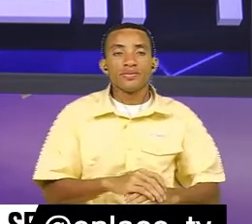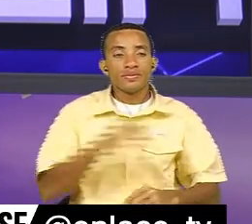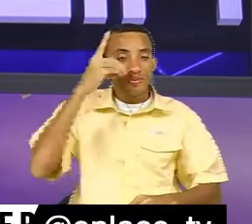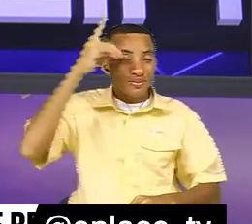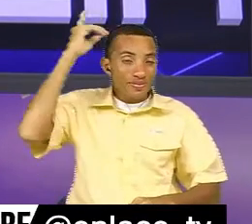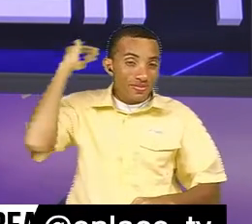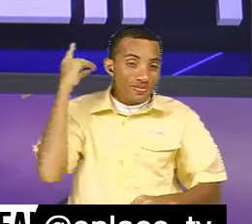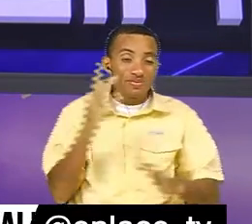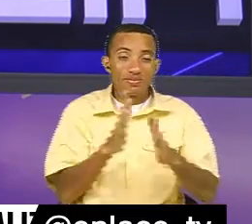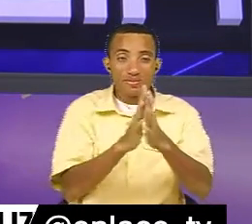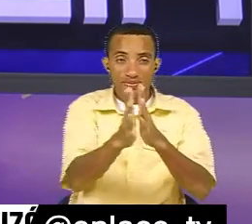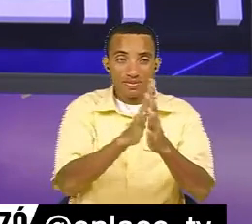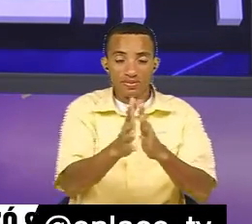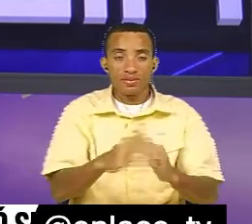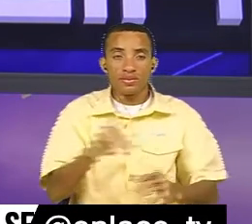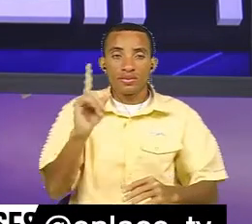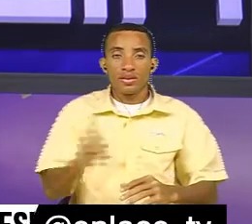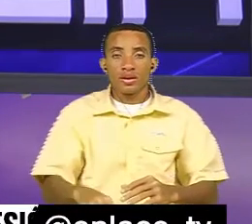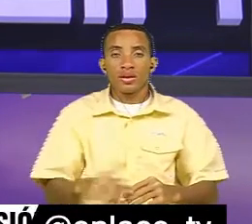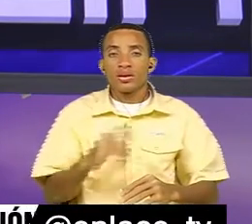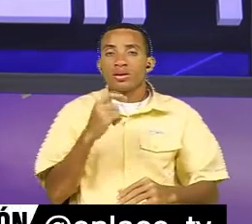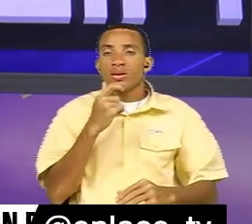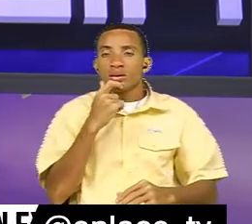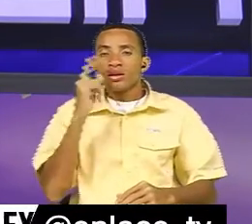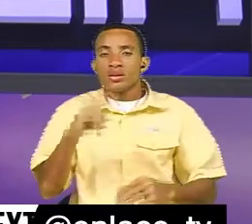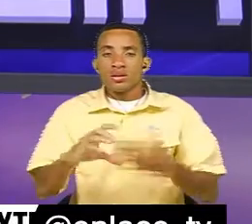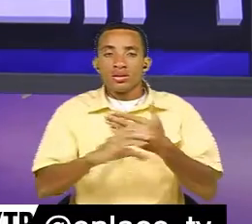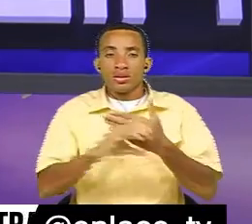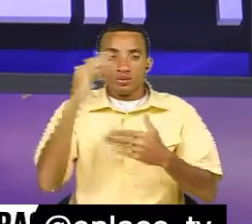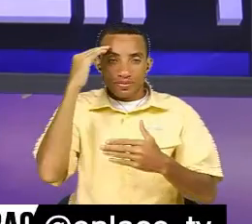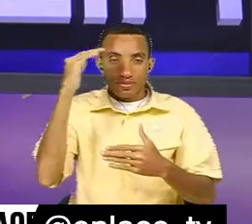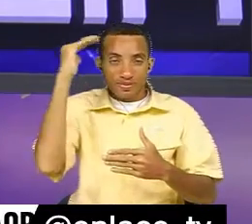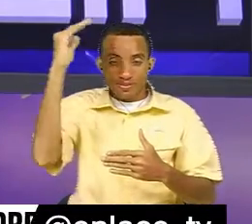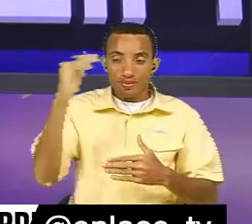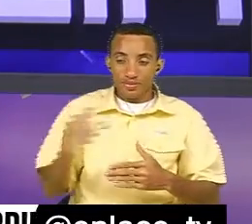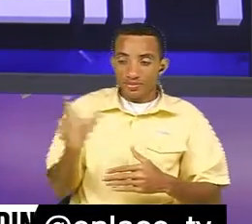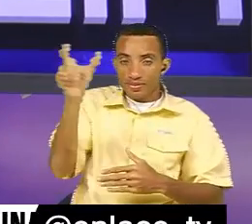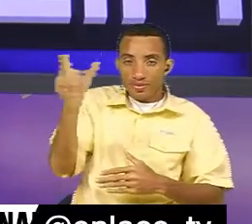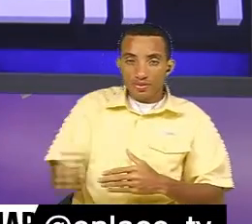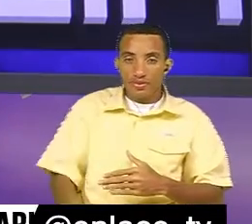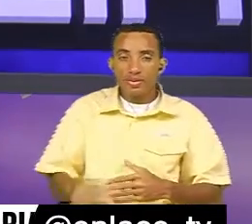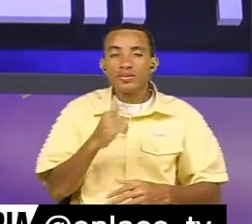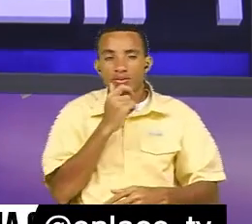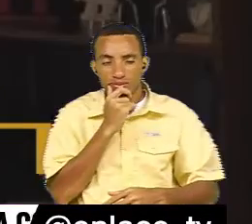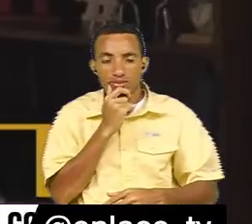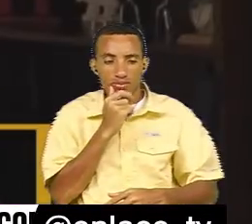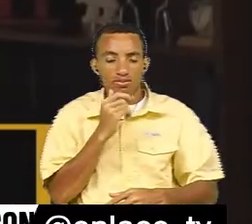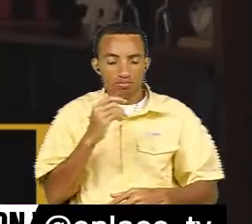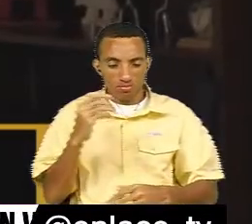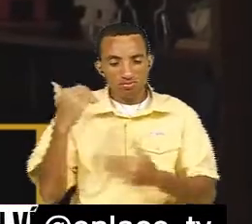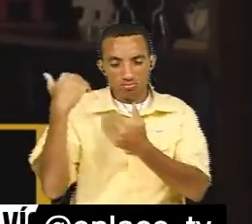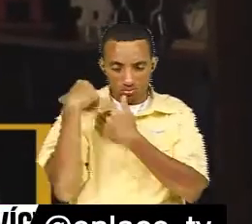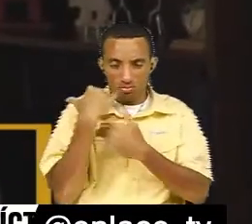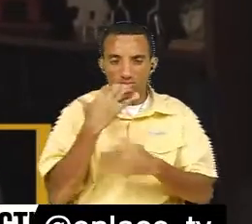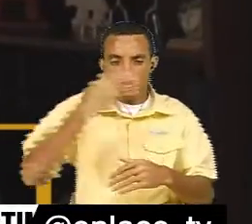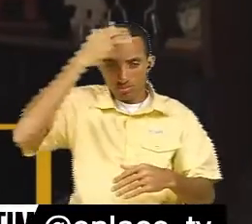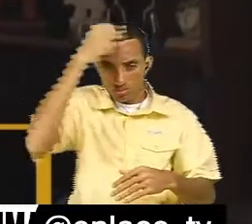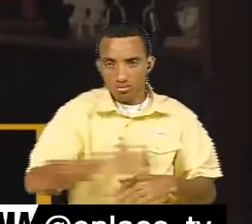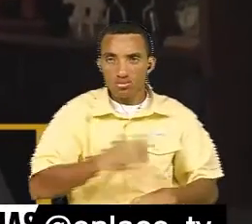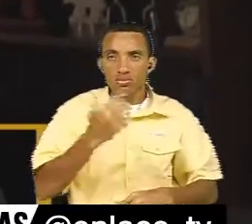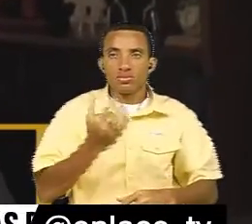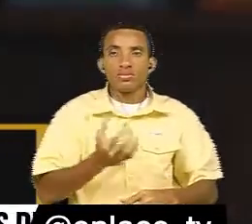sesión extraordinaria con el Procurador Regional de Santander reclamaron atención y cumplimiento de compromisos. El mandatario destacó que su gobierno ha